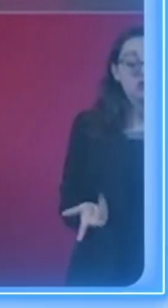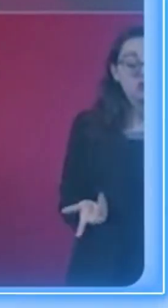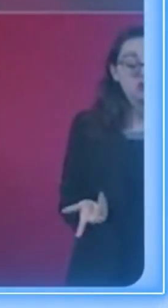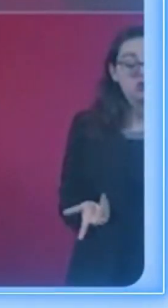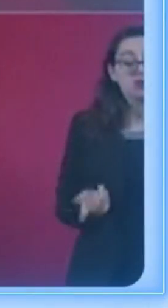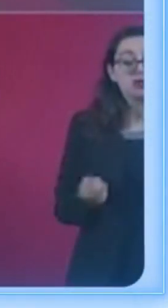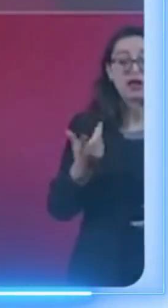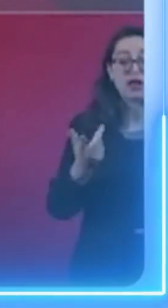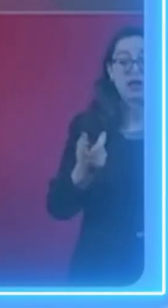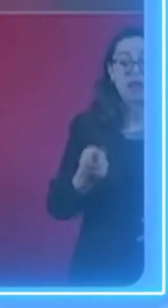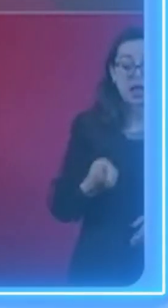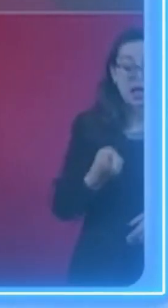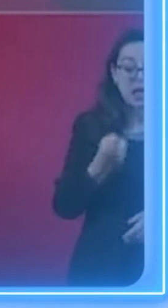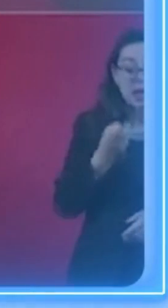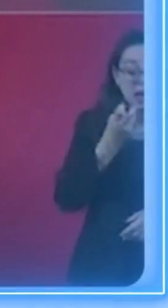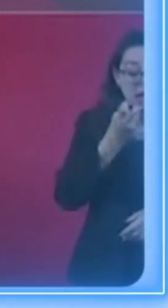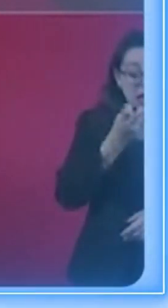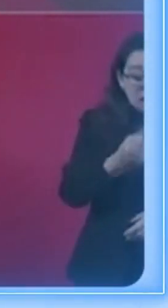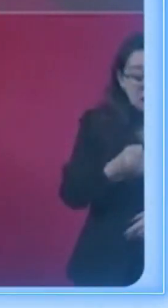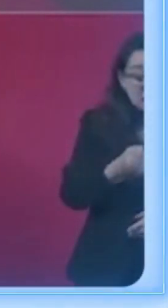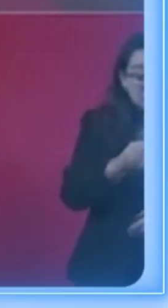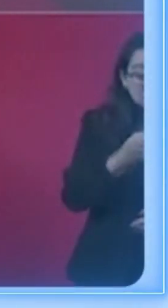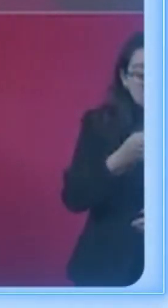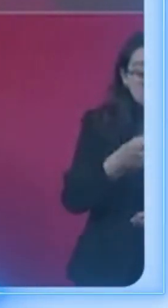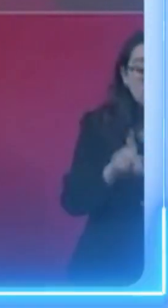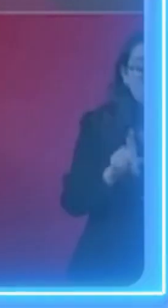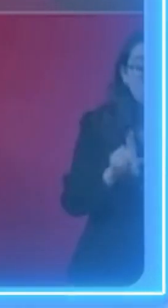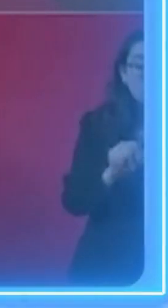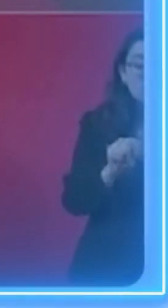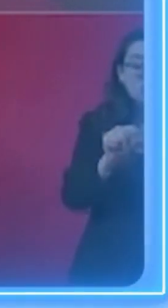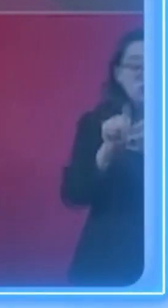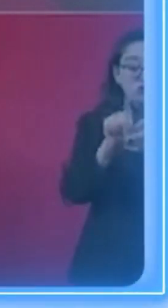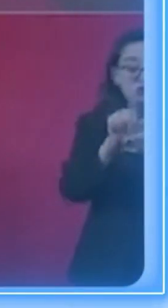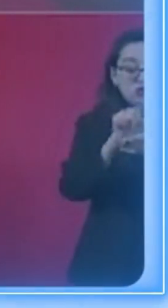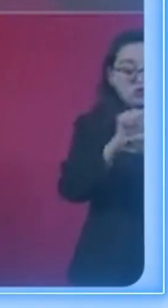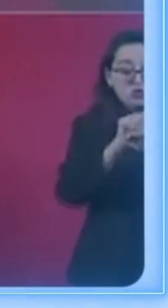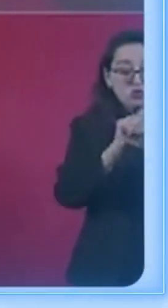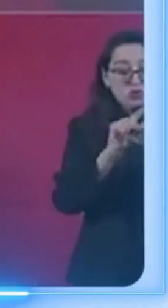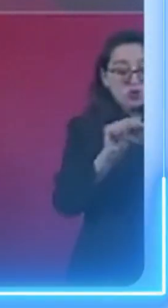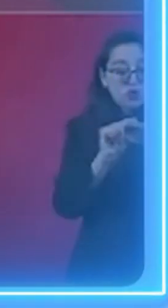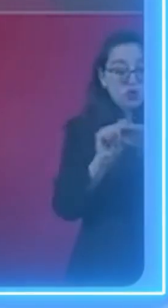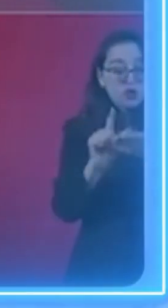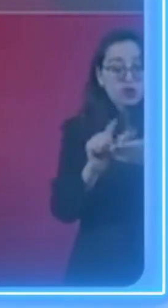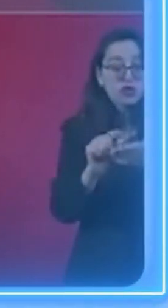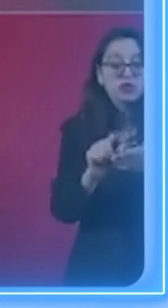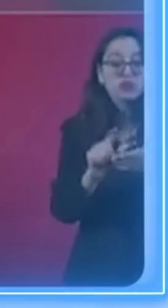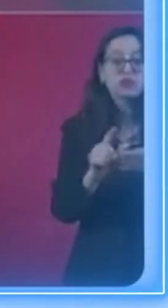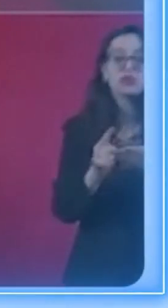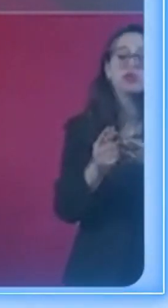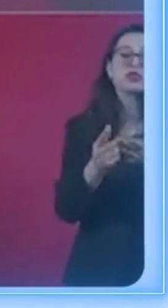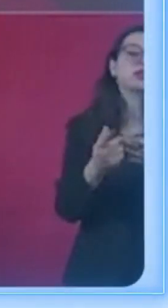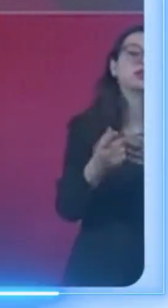ha calificado esto como una forma de guerra sucia wow Quién Hubiera pensado que la guerra del futuro sería con hashtags y